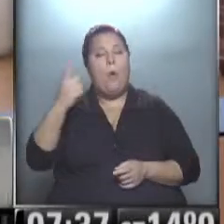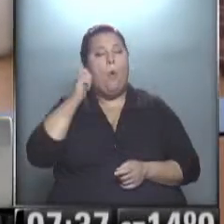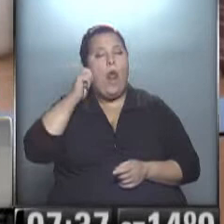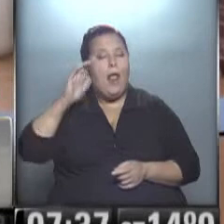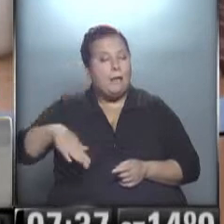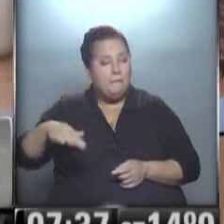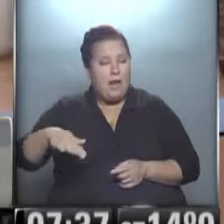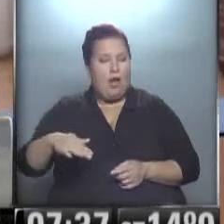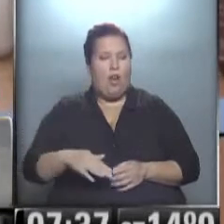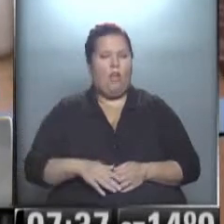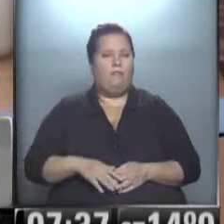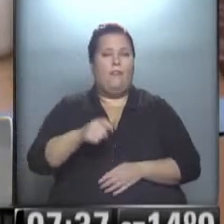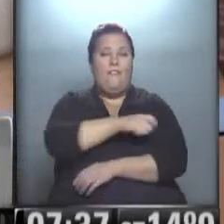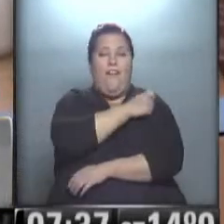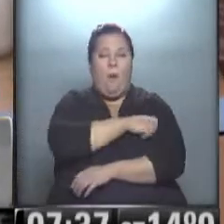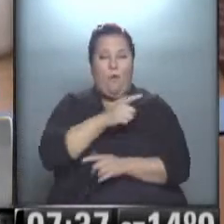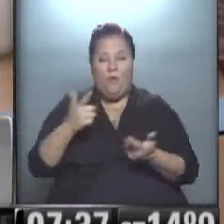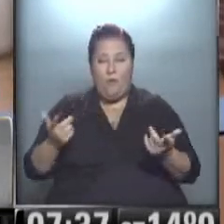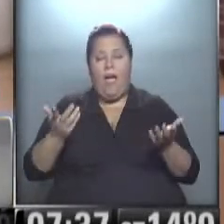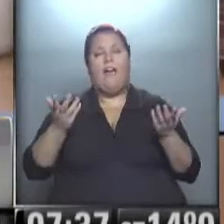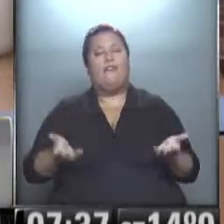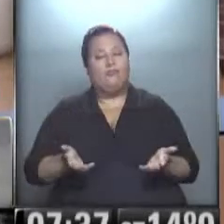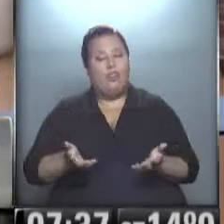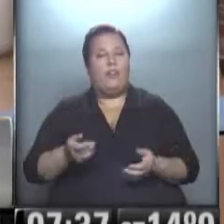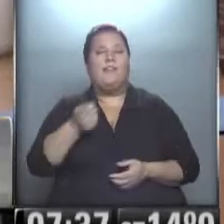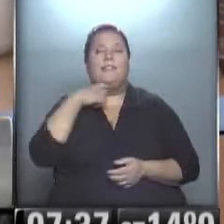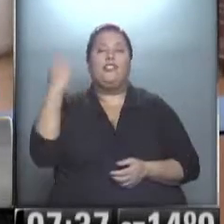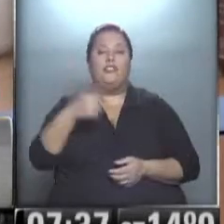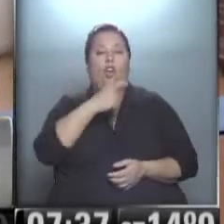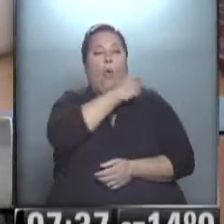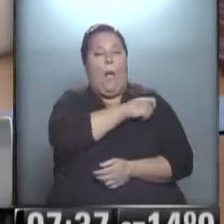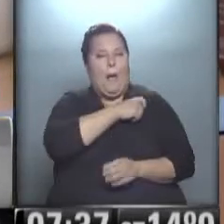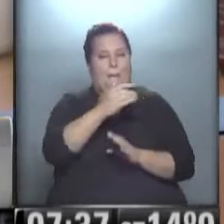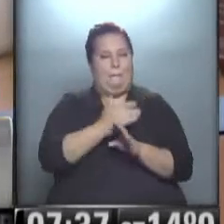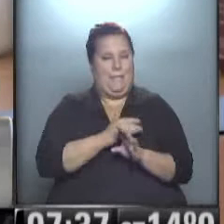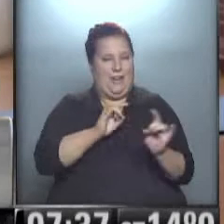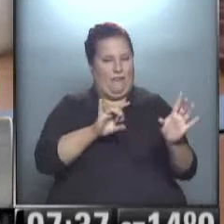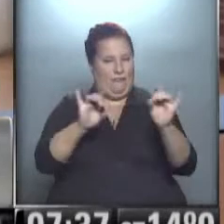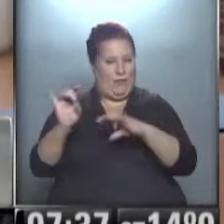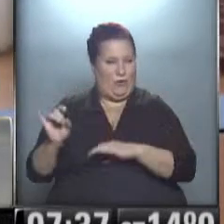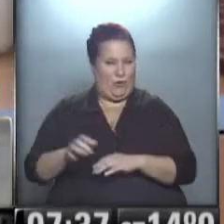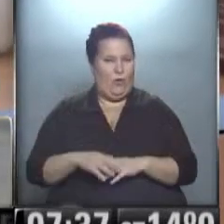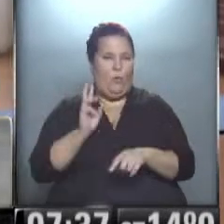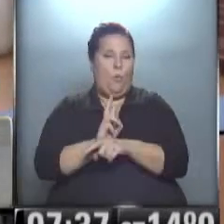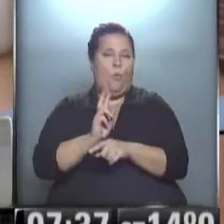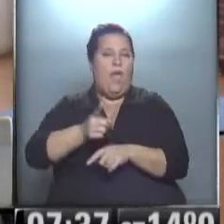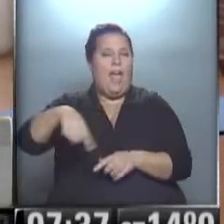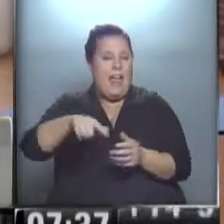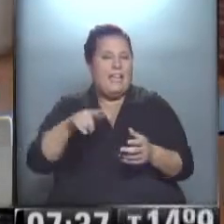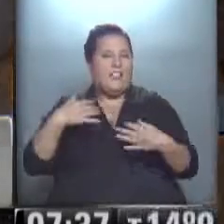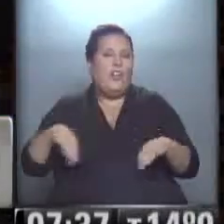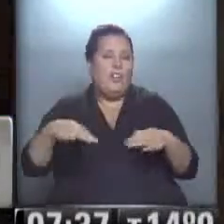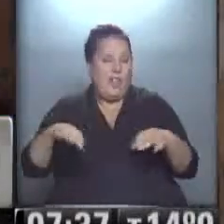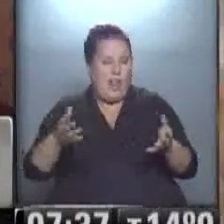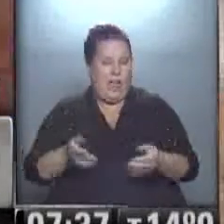año no están vacunados todavía entonces si todos nos vacunamos disminuimos la circulación del virus y los protegemos a ellos que son los más